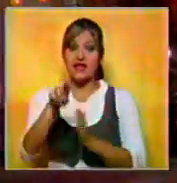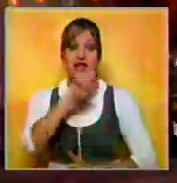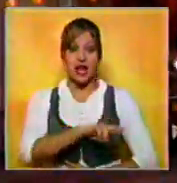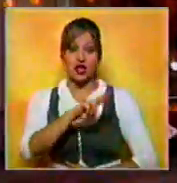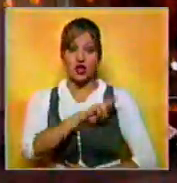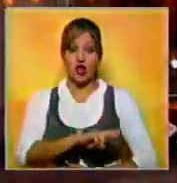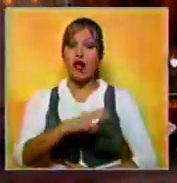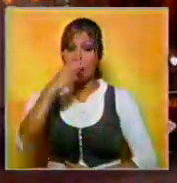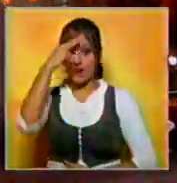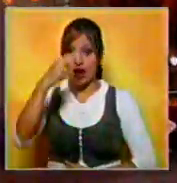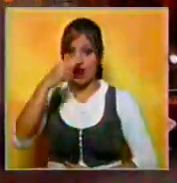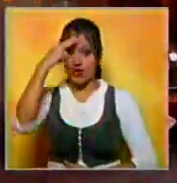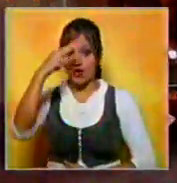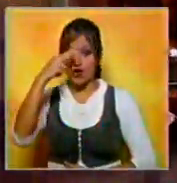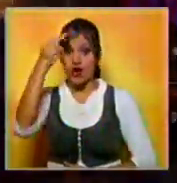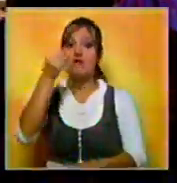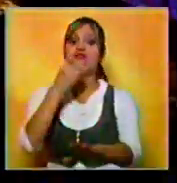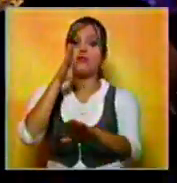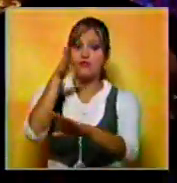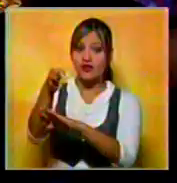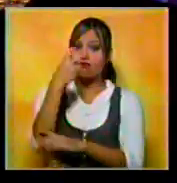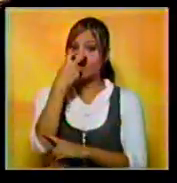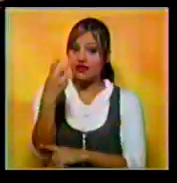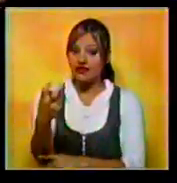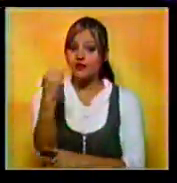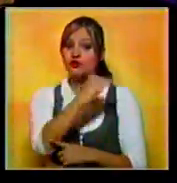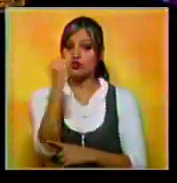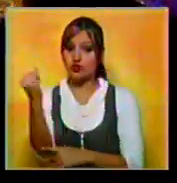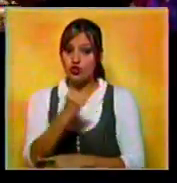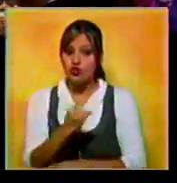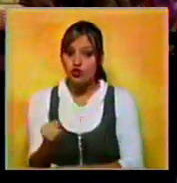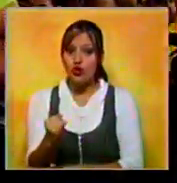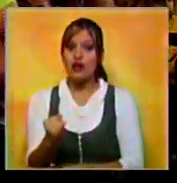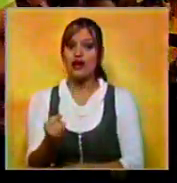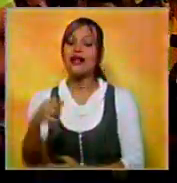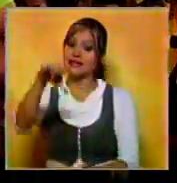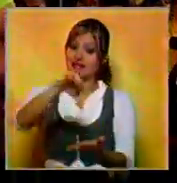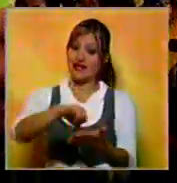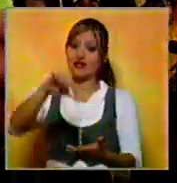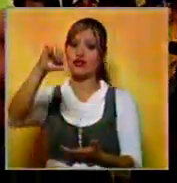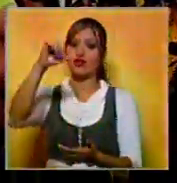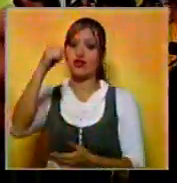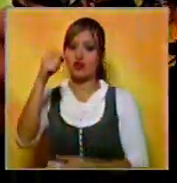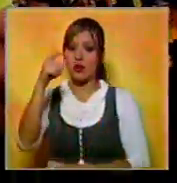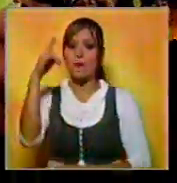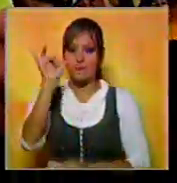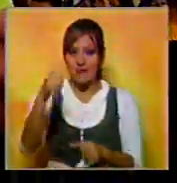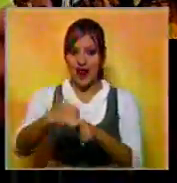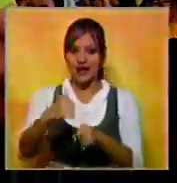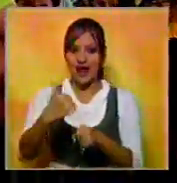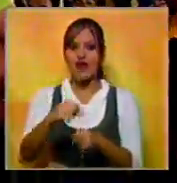Enrique capril cul su visita al Estado zulia Visitando en el centro de la ciudad de